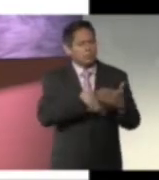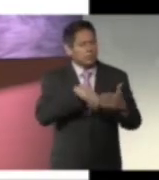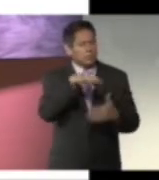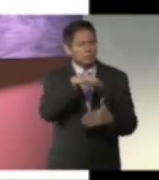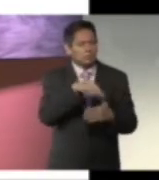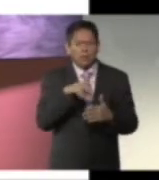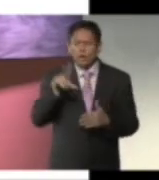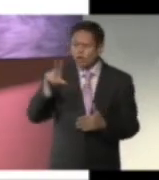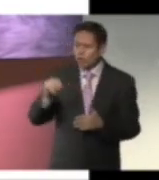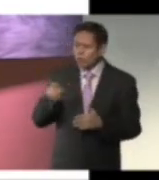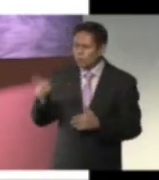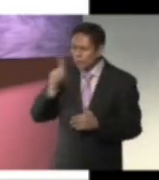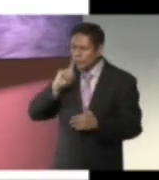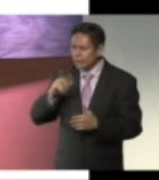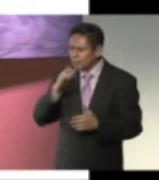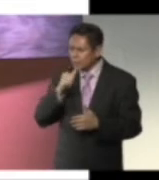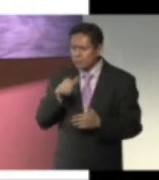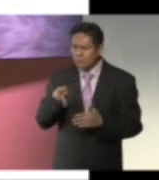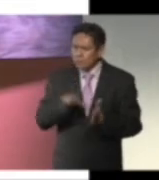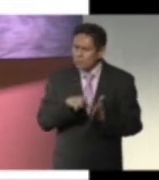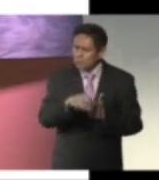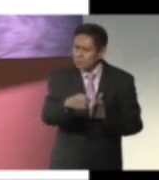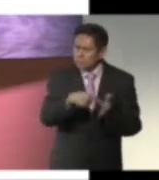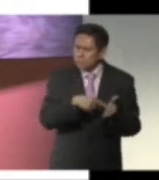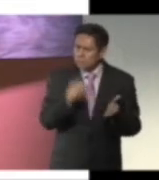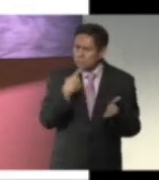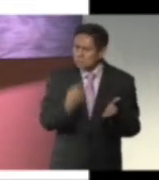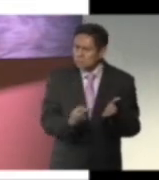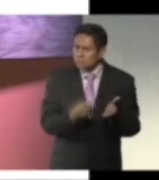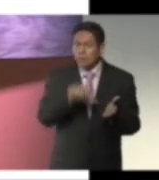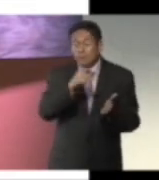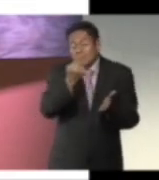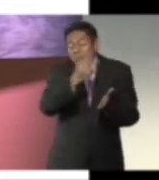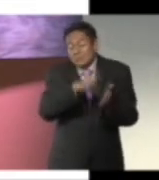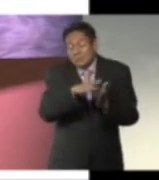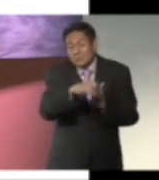reforma para decir que el ciudadano era todo varón y mujer,